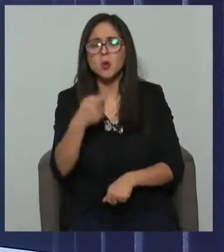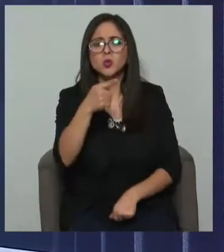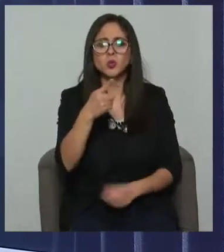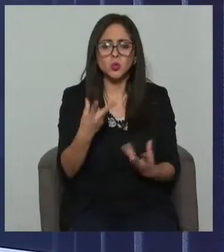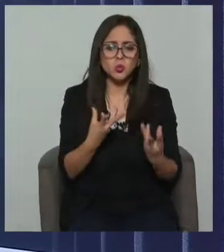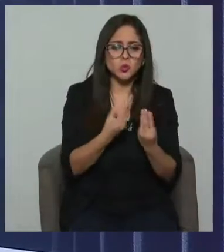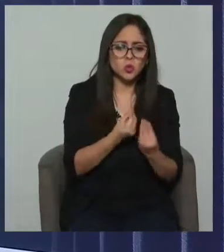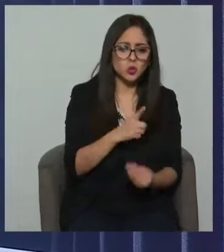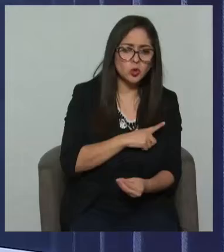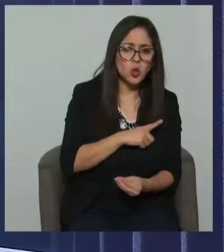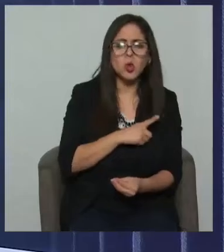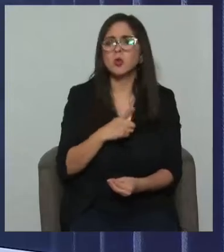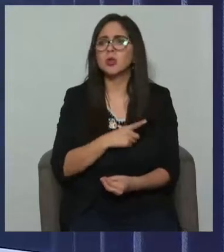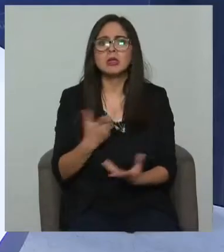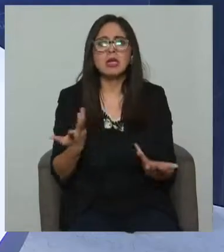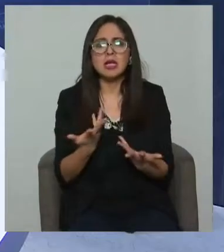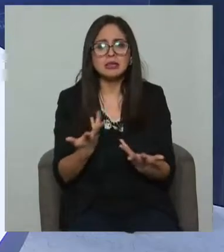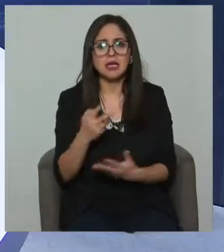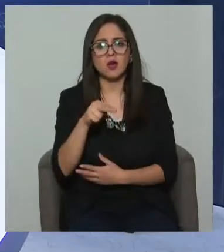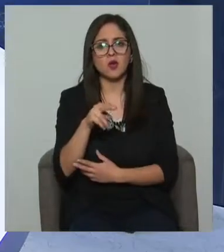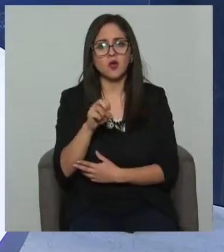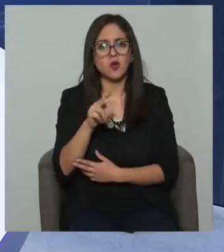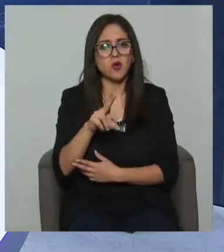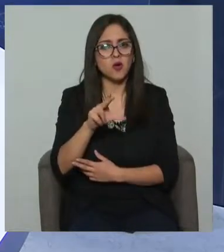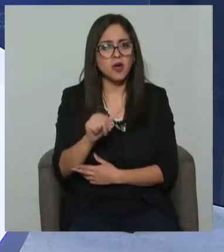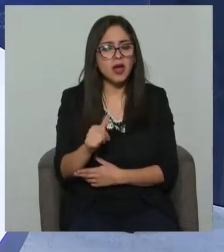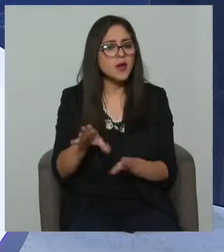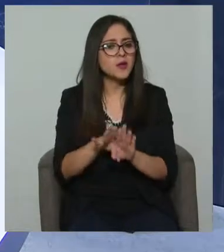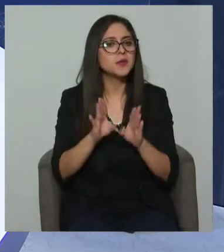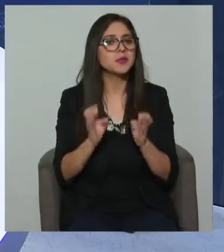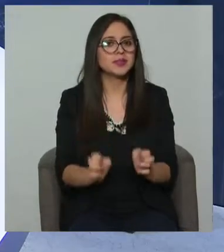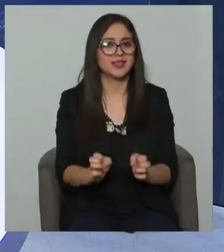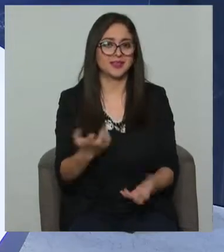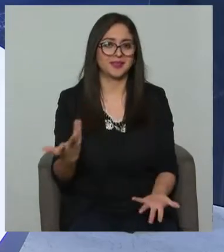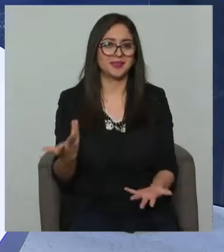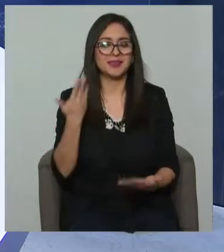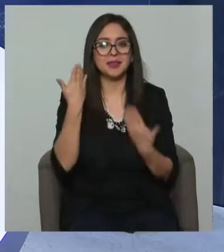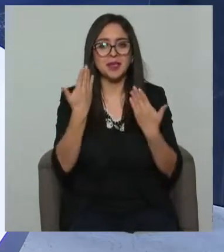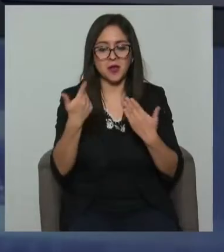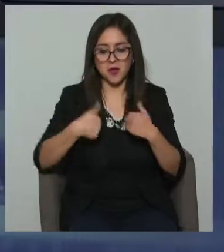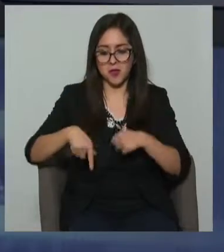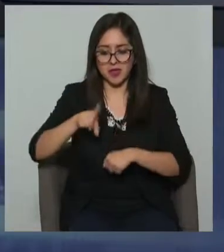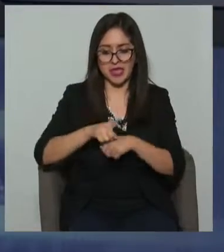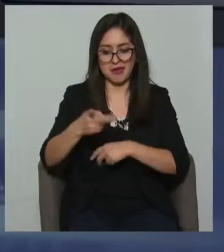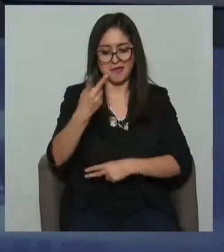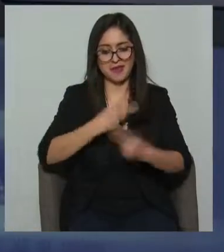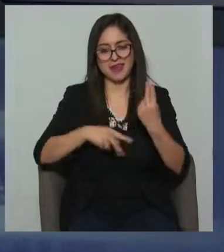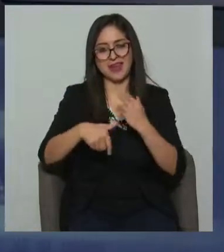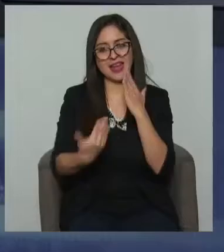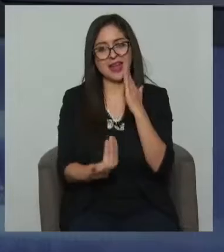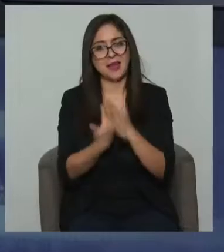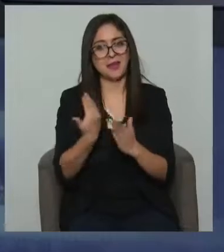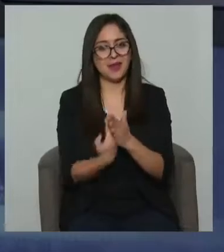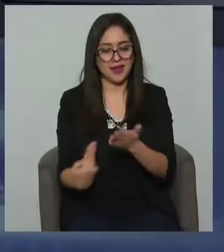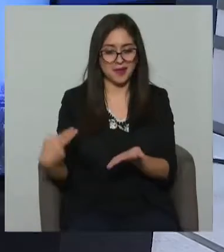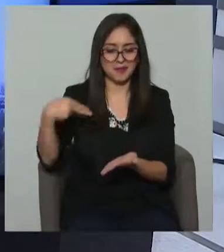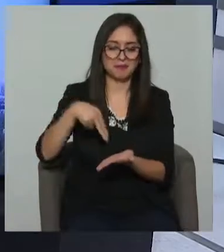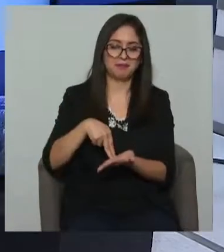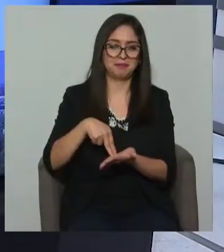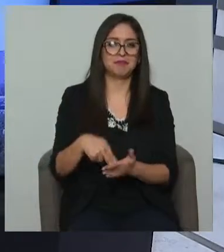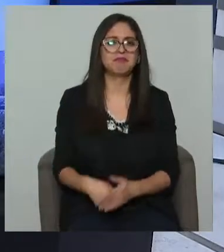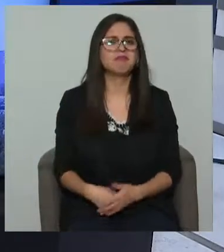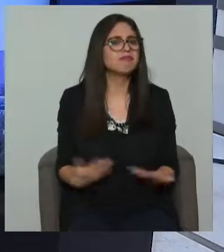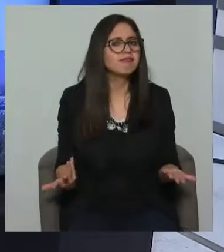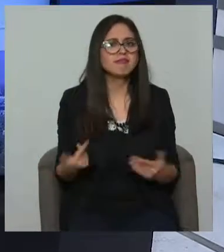sola? Bueno, Nora Huerta, ¿cómo estás? ¡Feliz! ¡Feliz! ¡Feliz! Ya les año! caí esta mañana, muchachotes. ¿Qué